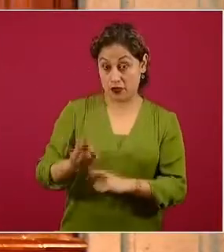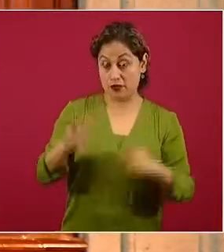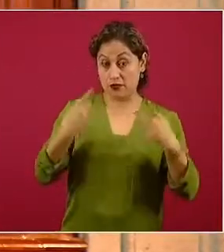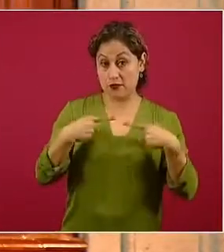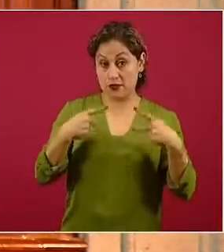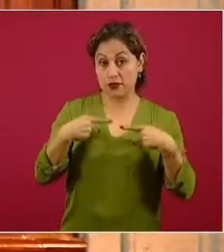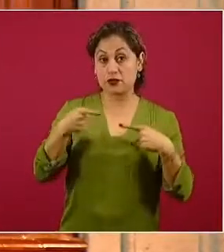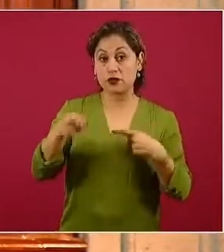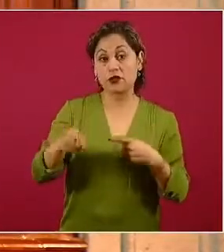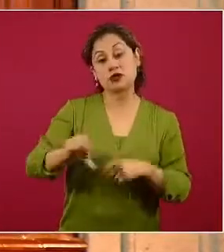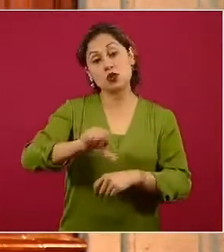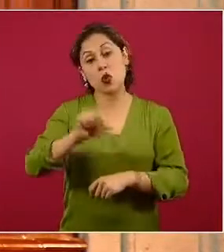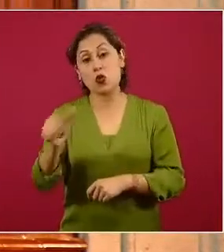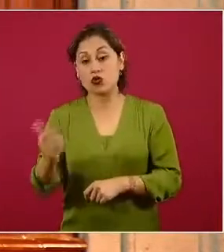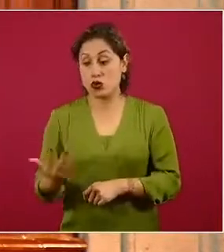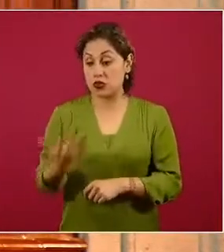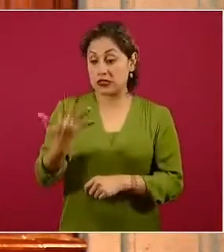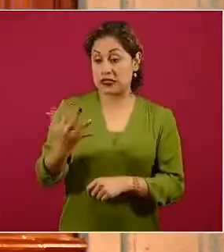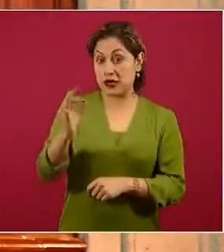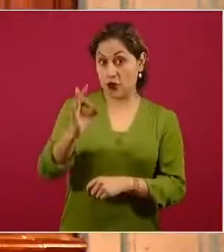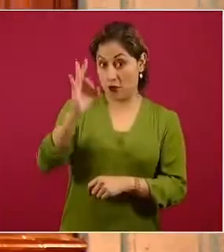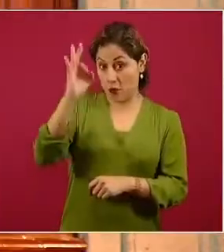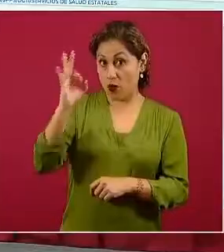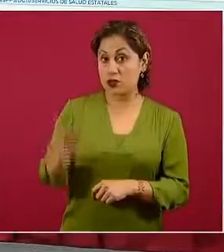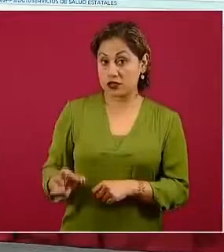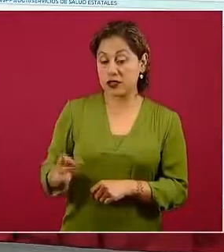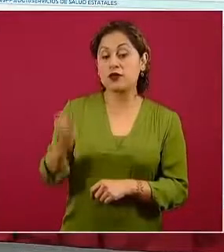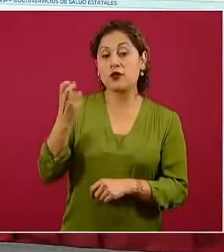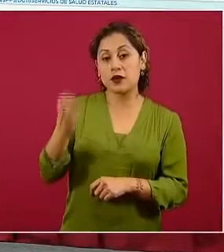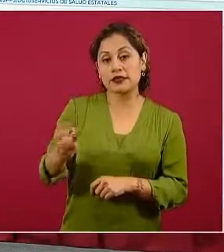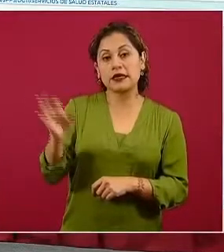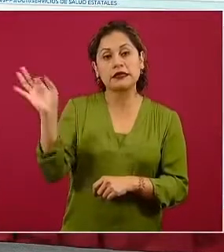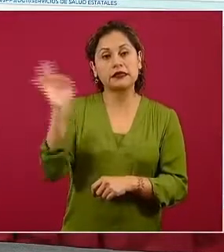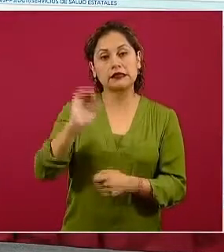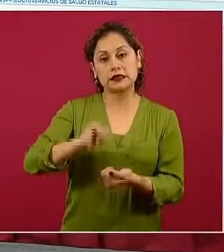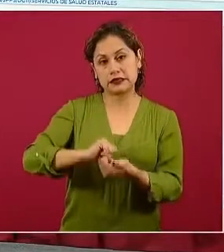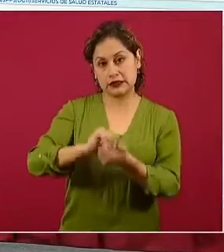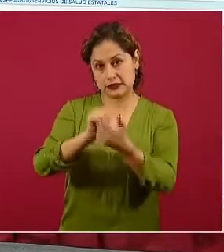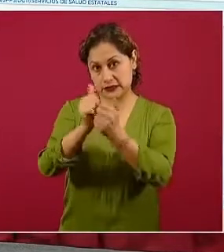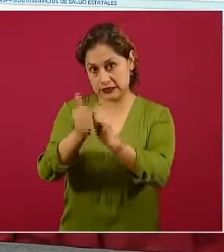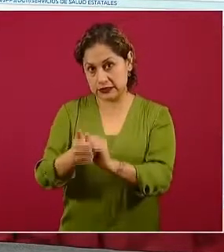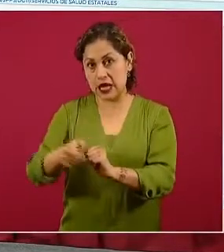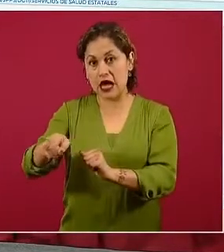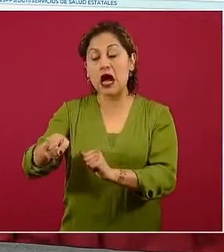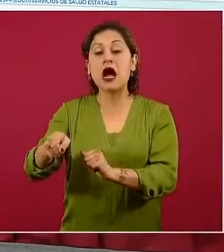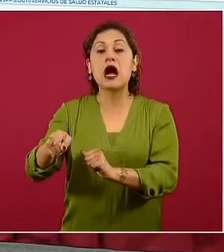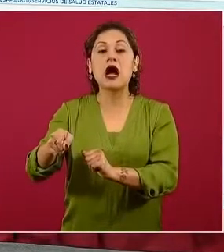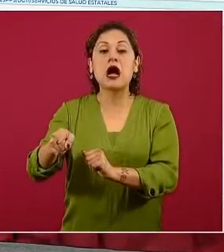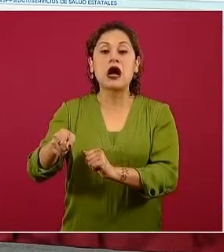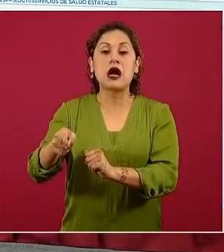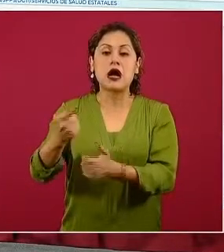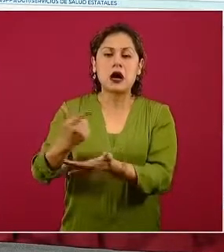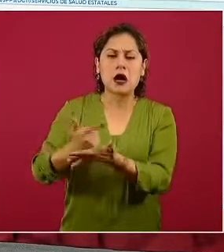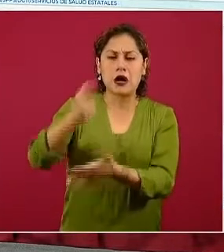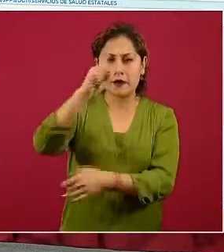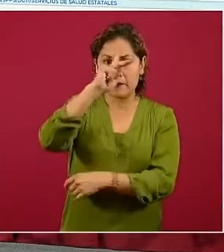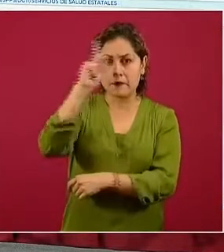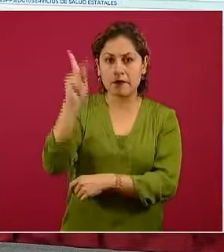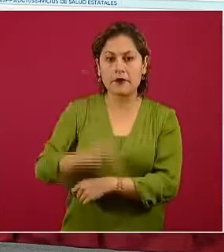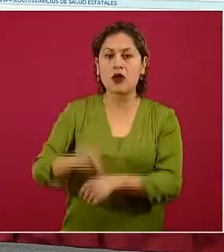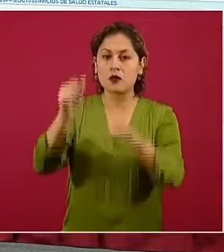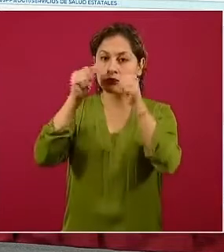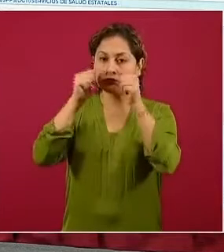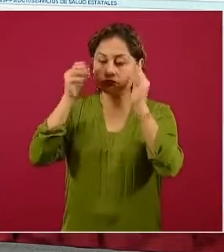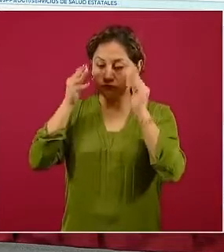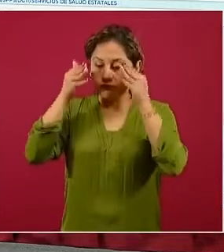está este otro 5% del 100 total que en su momento terminarán requiriendo una atención mucho más